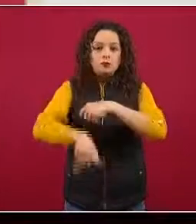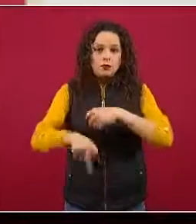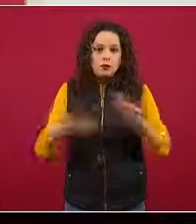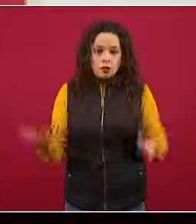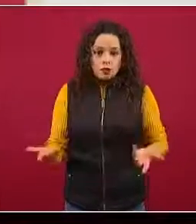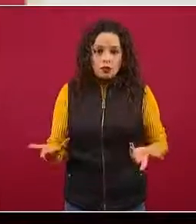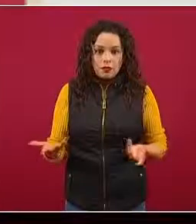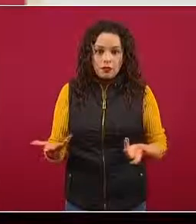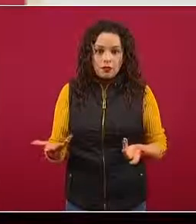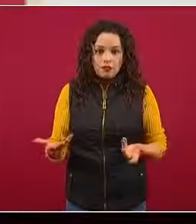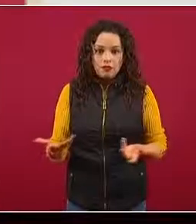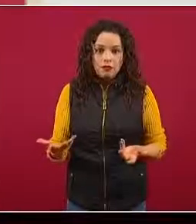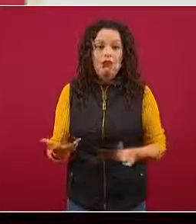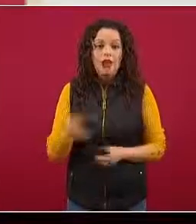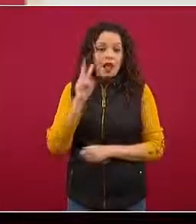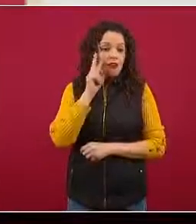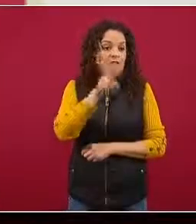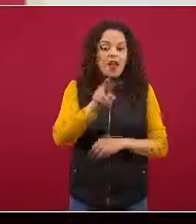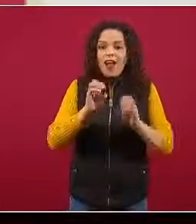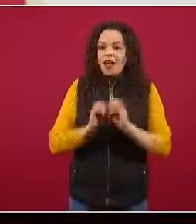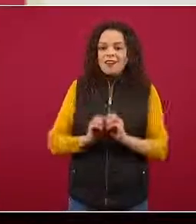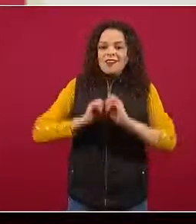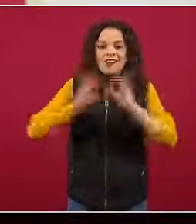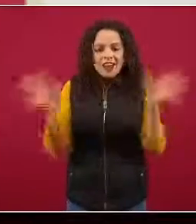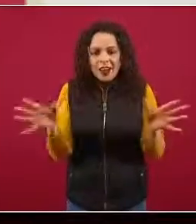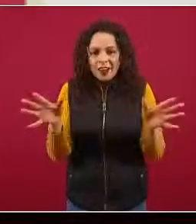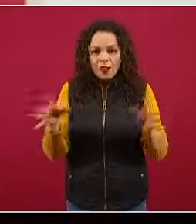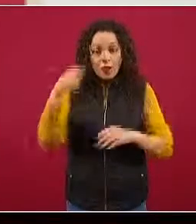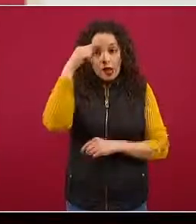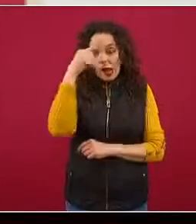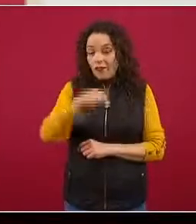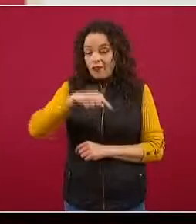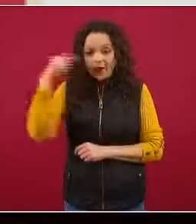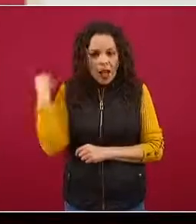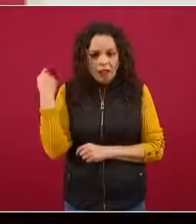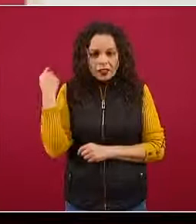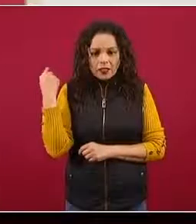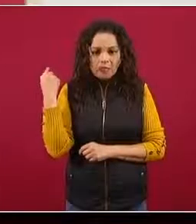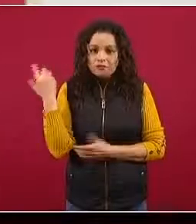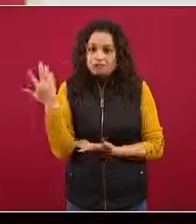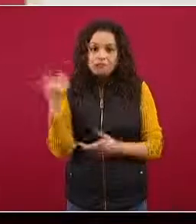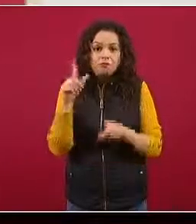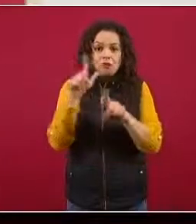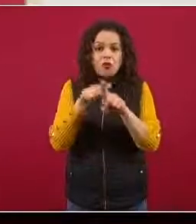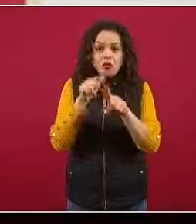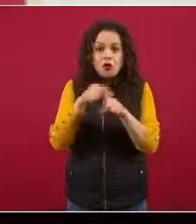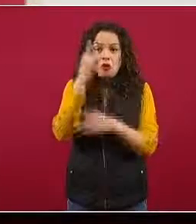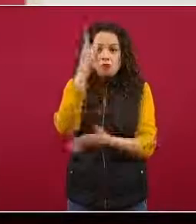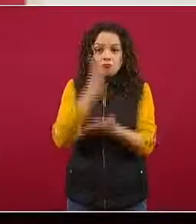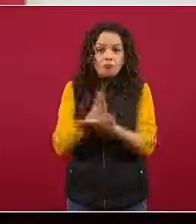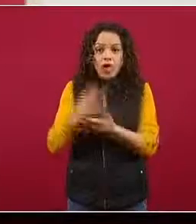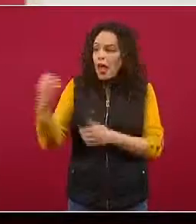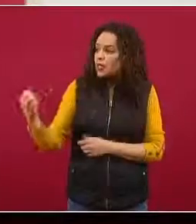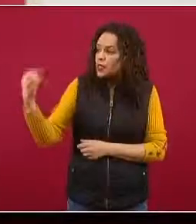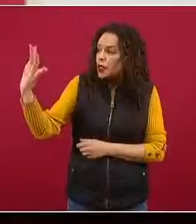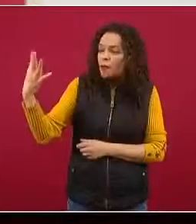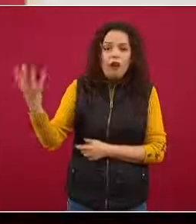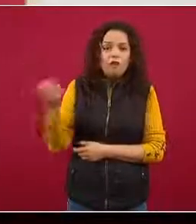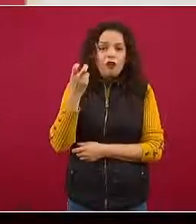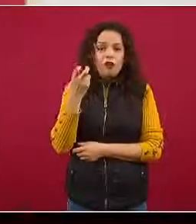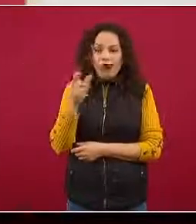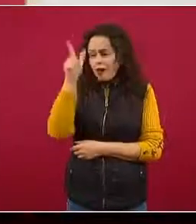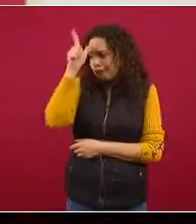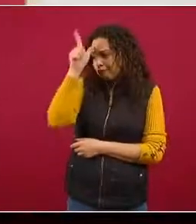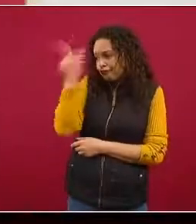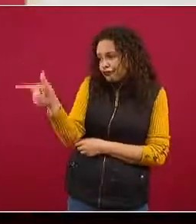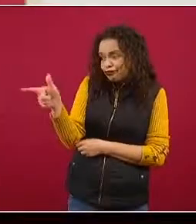que se visualiza de forma fácil en un color, en un semáforo. Entonces, es